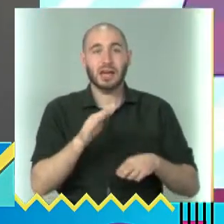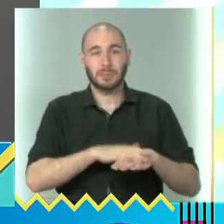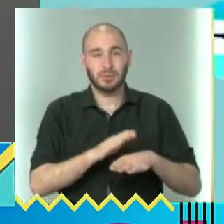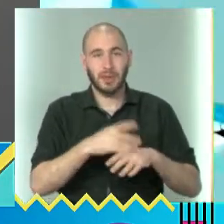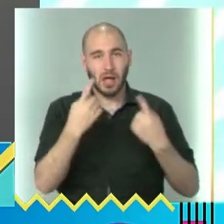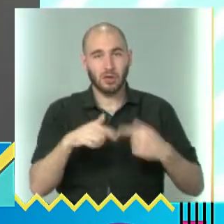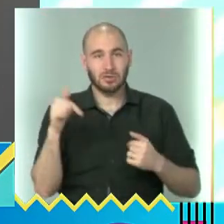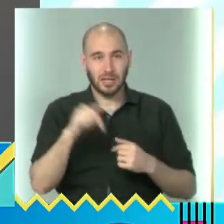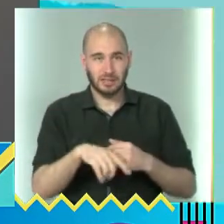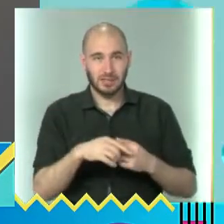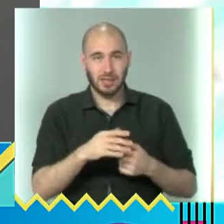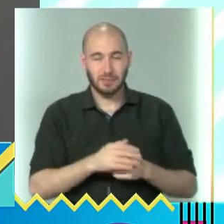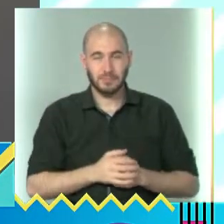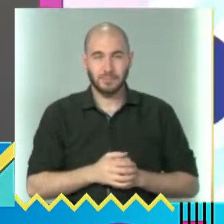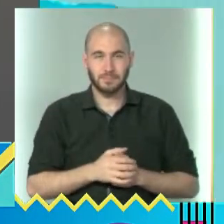esa situación de hecho,